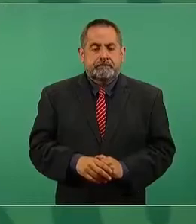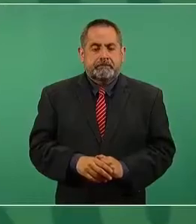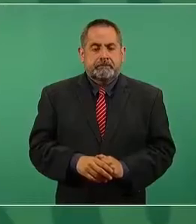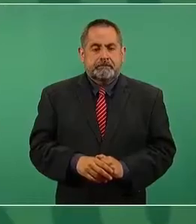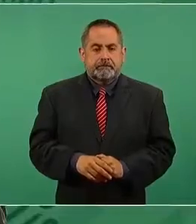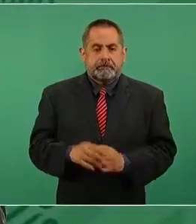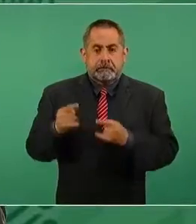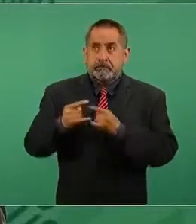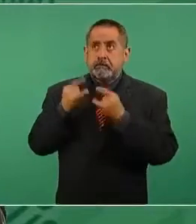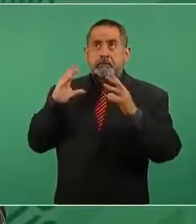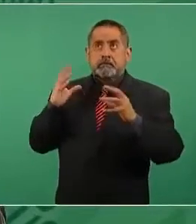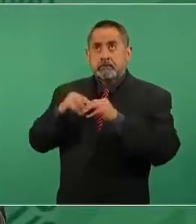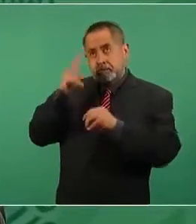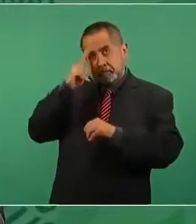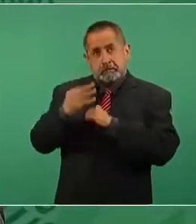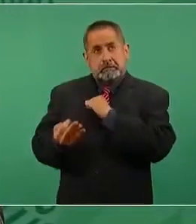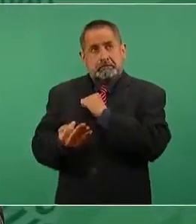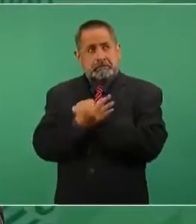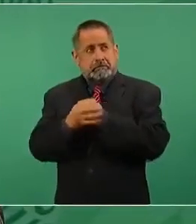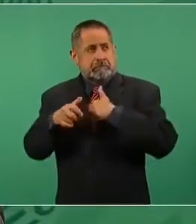En la historia del país.